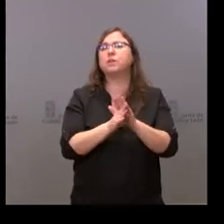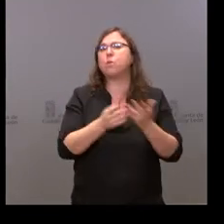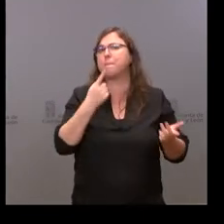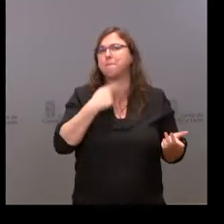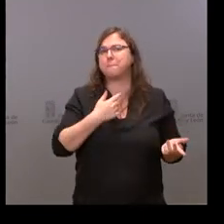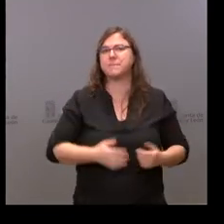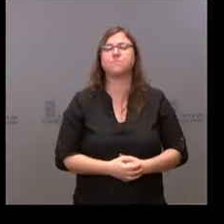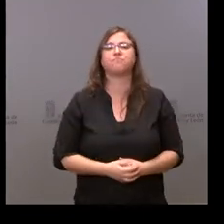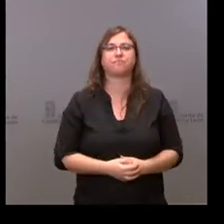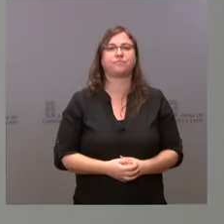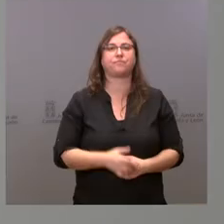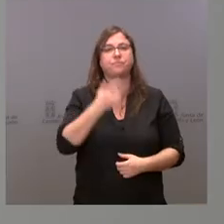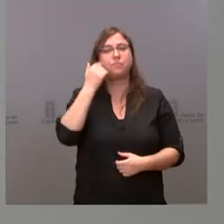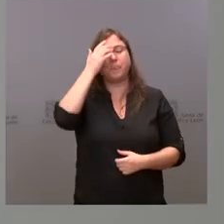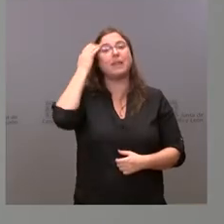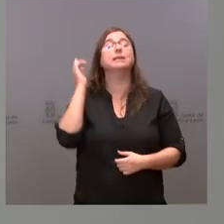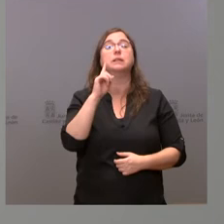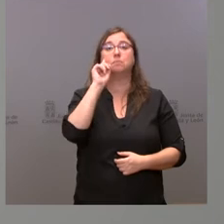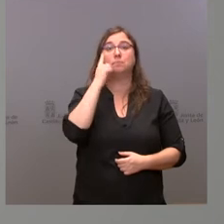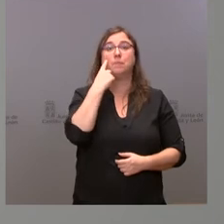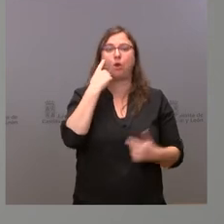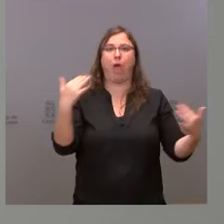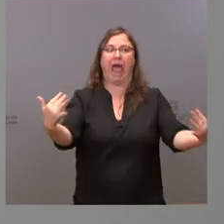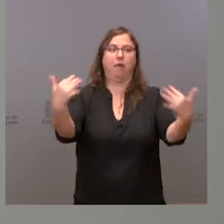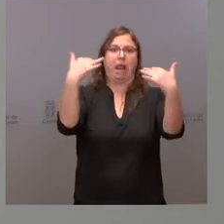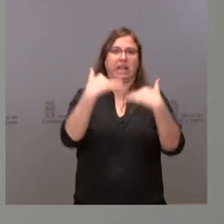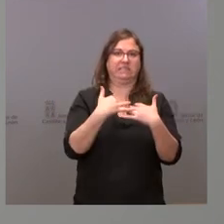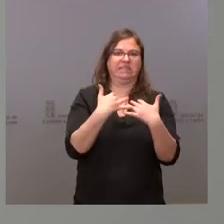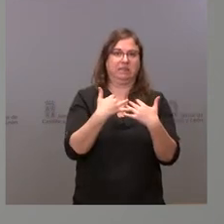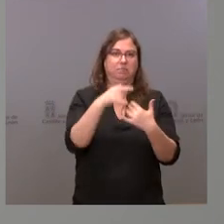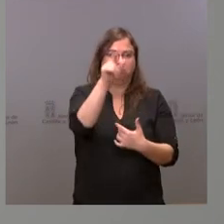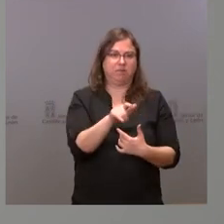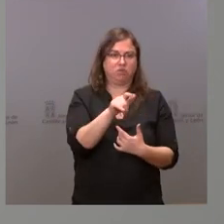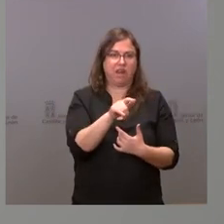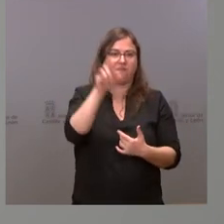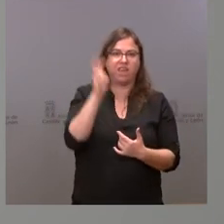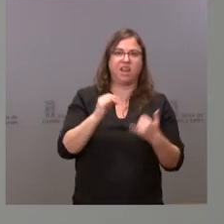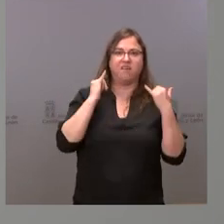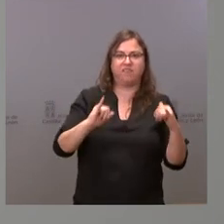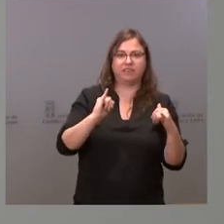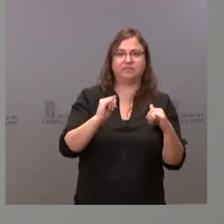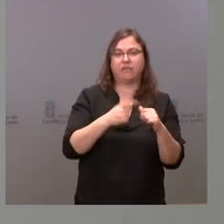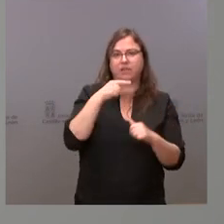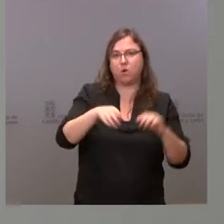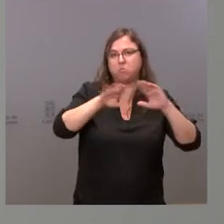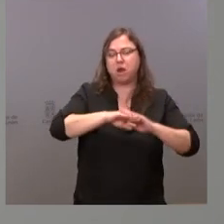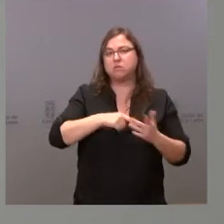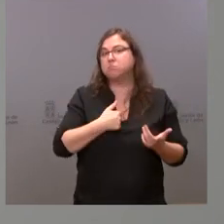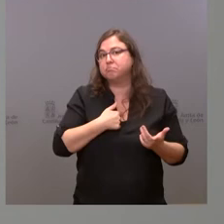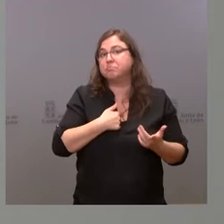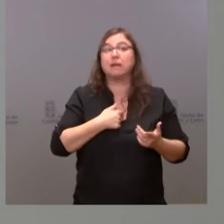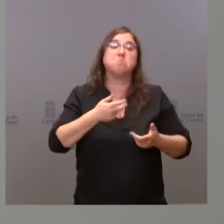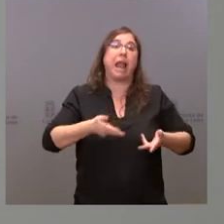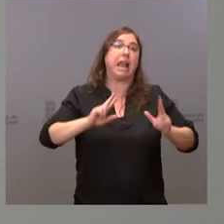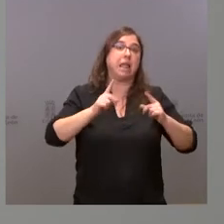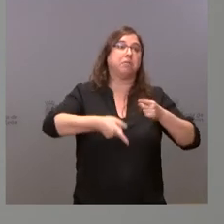bueno vamos a ver el tema de merlo a balancear pues no tenemos evidentemente la movilidad no está limitada y